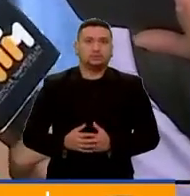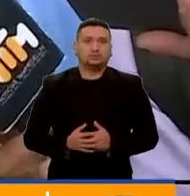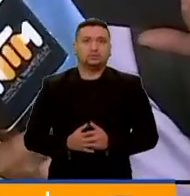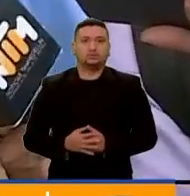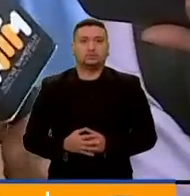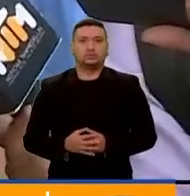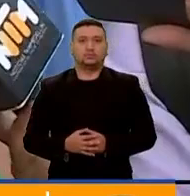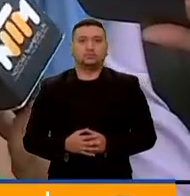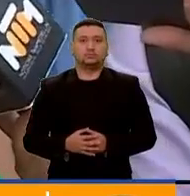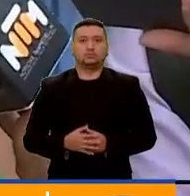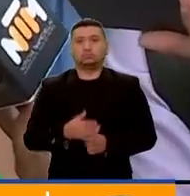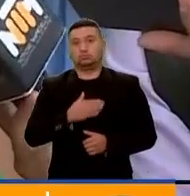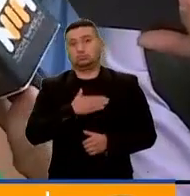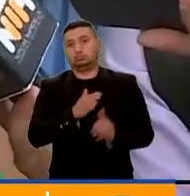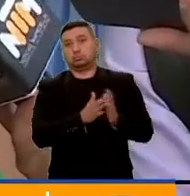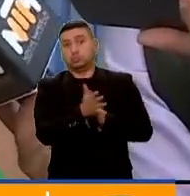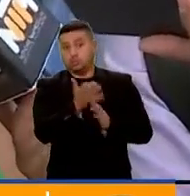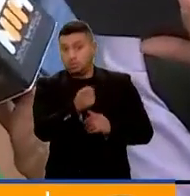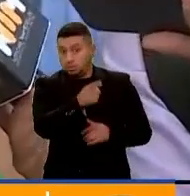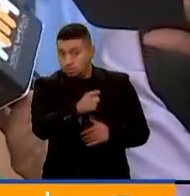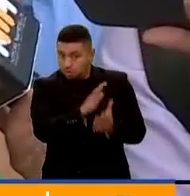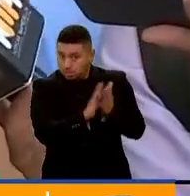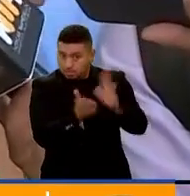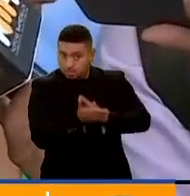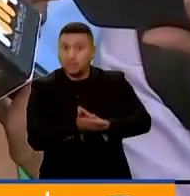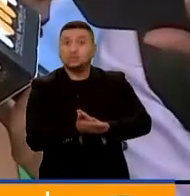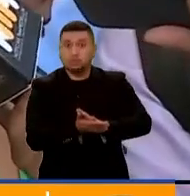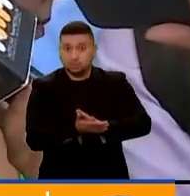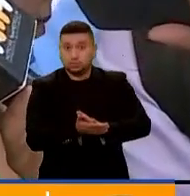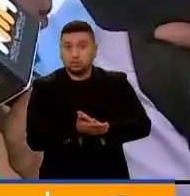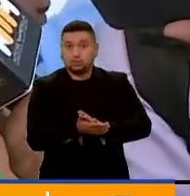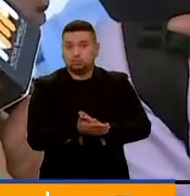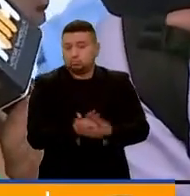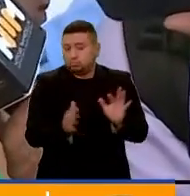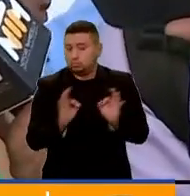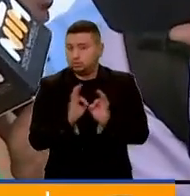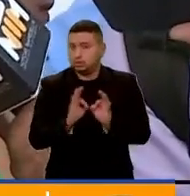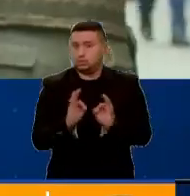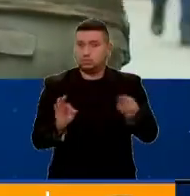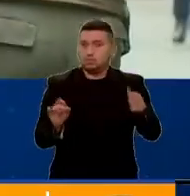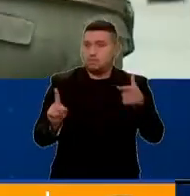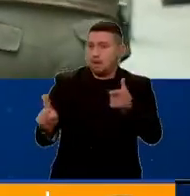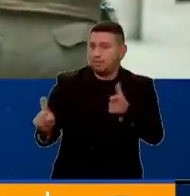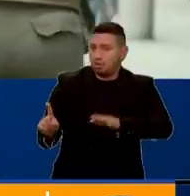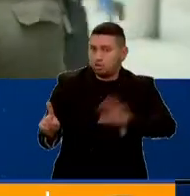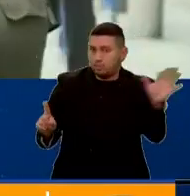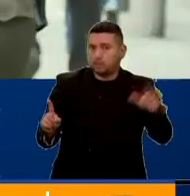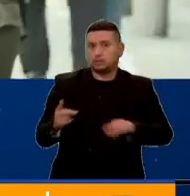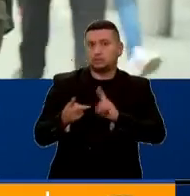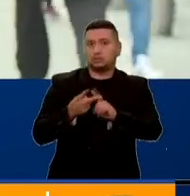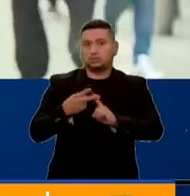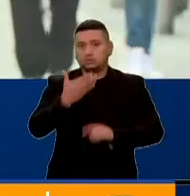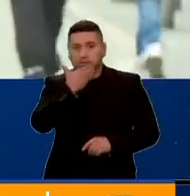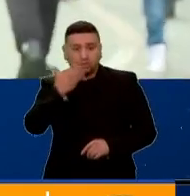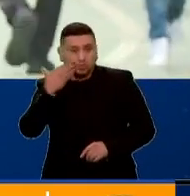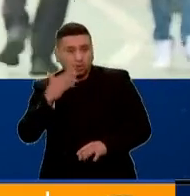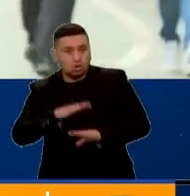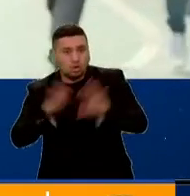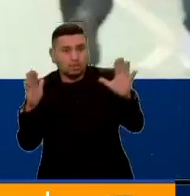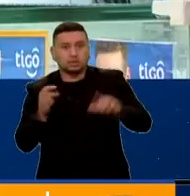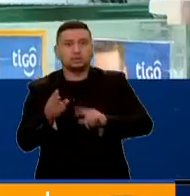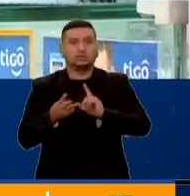quieren la paz? Muy sencillo, dejen de asesinar. Dejen de secuestrar, dejen de robar, dejen de